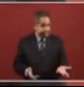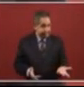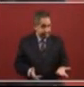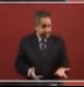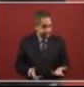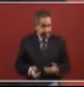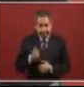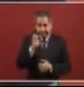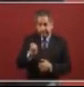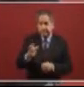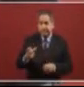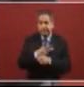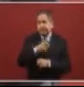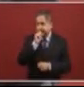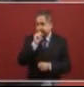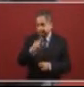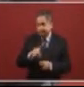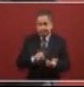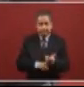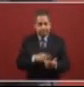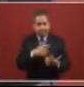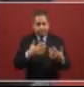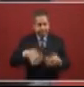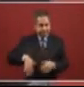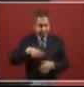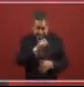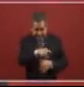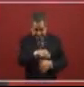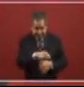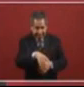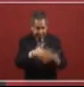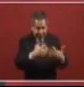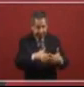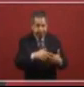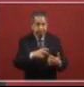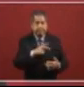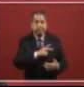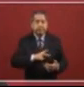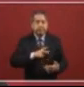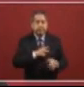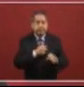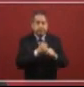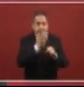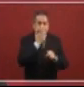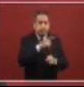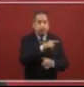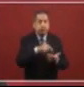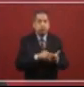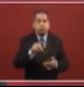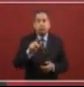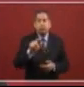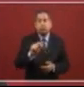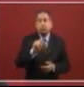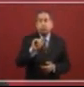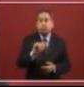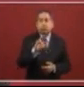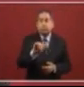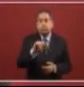Entonces, pasa lo mismo con esta planta de Pajaritos en